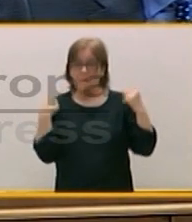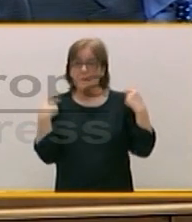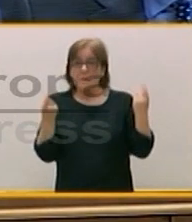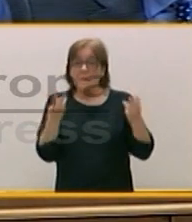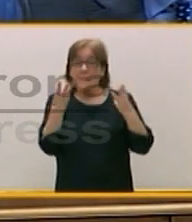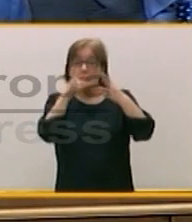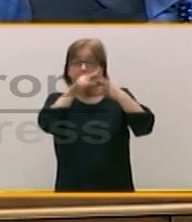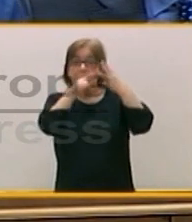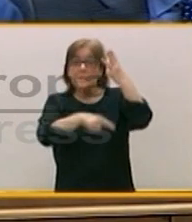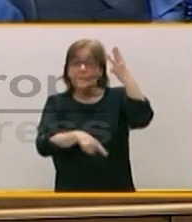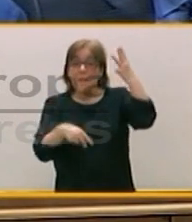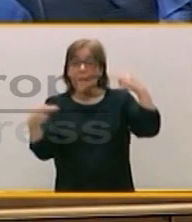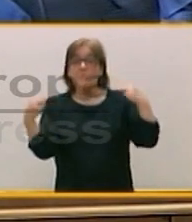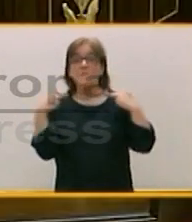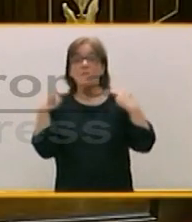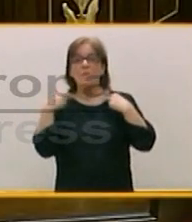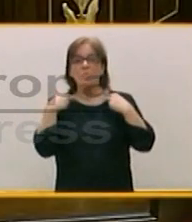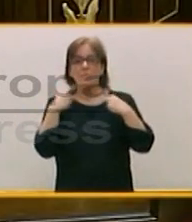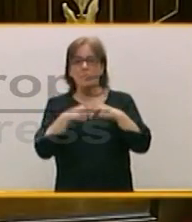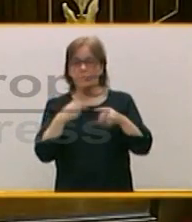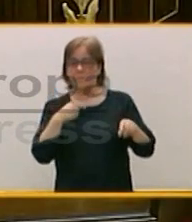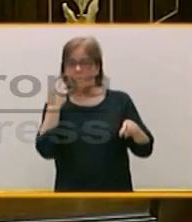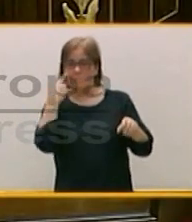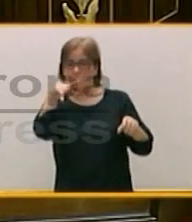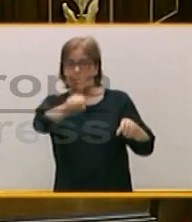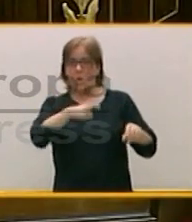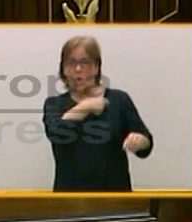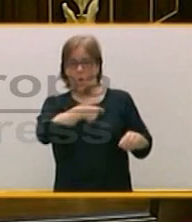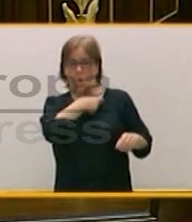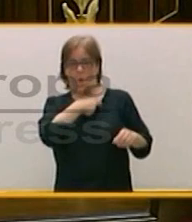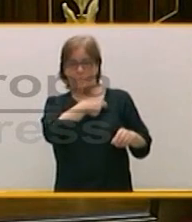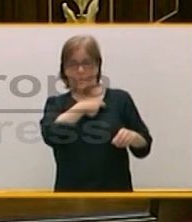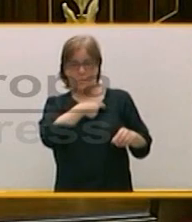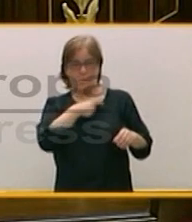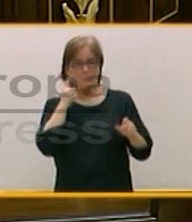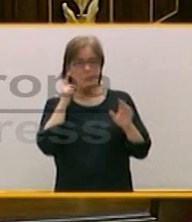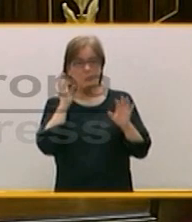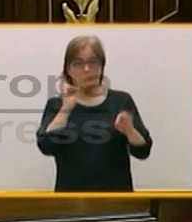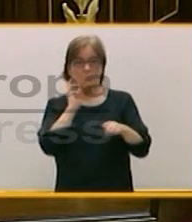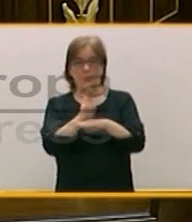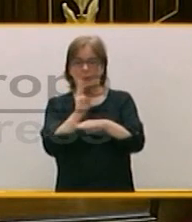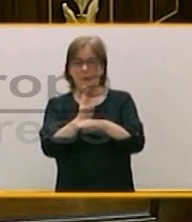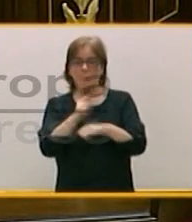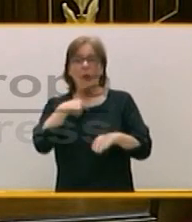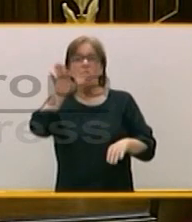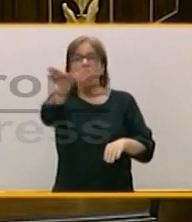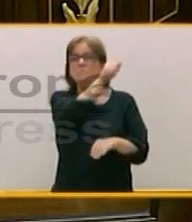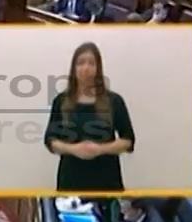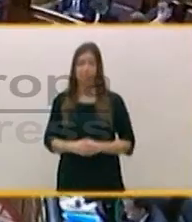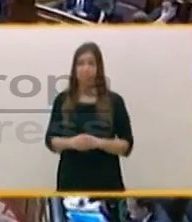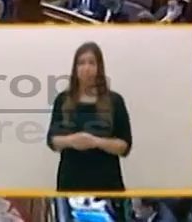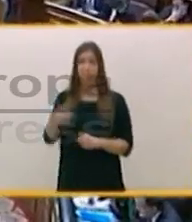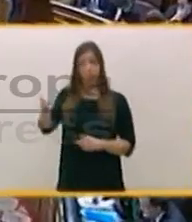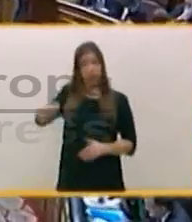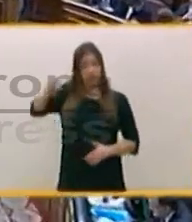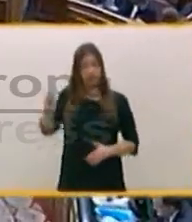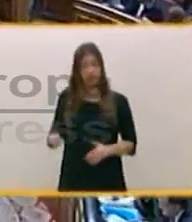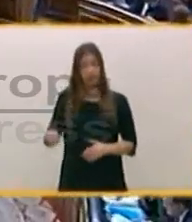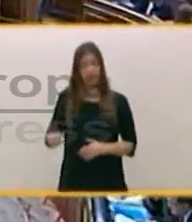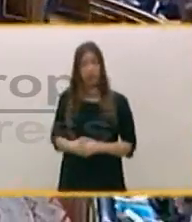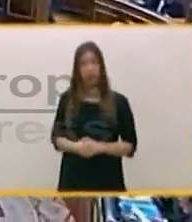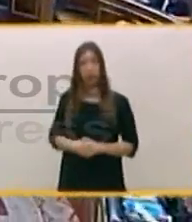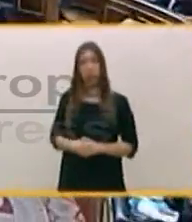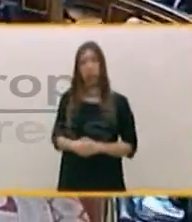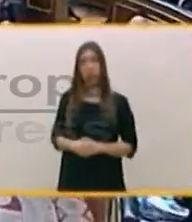señores diputados metiéndolos en la comisión permanente para que no sean citados por el juez? ¿Cómo me habla de corrupción? A lo que Sánchez